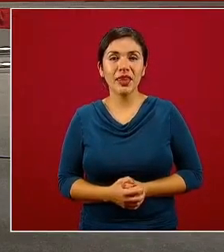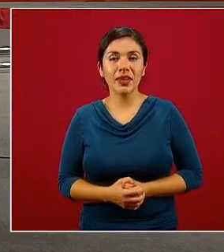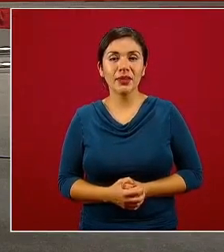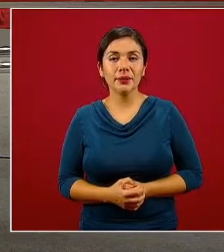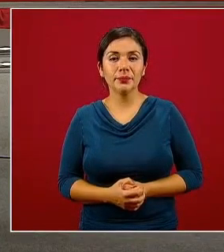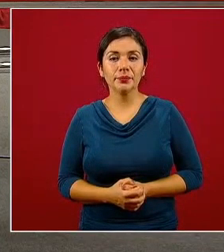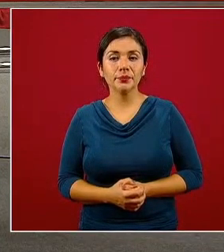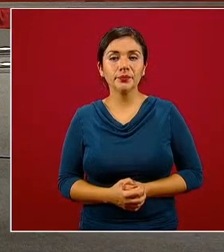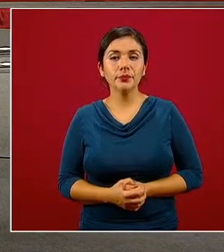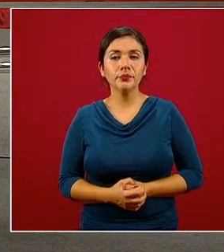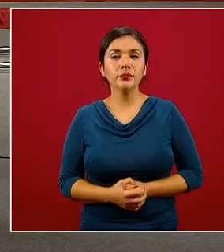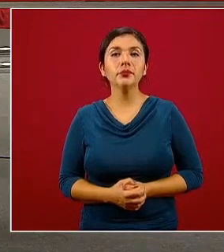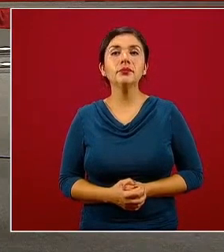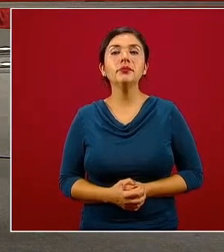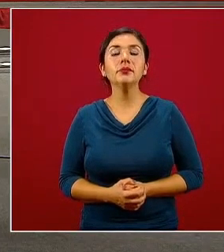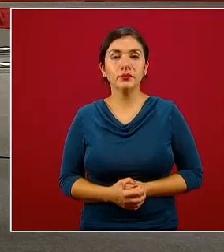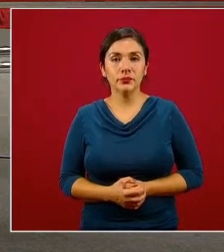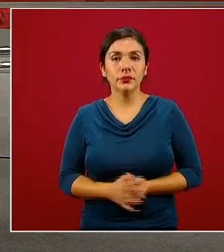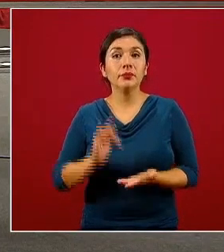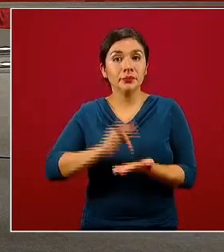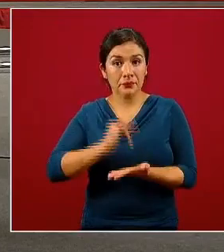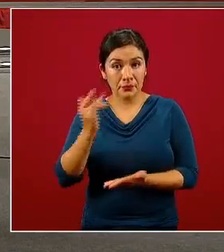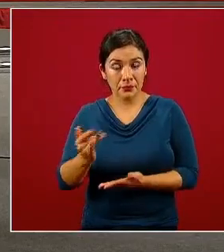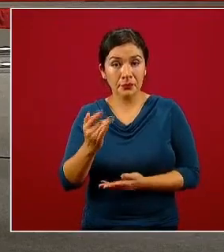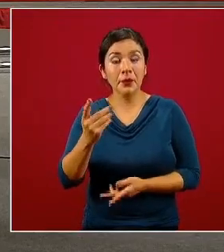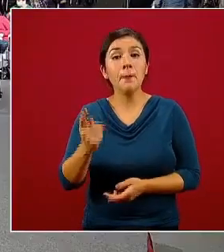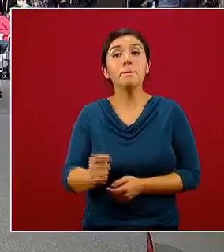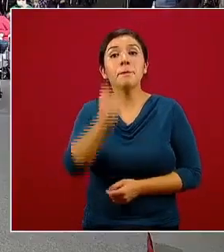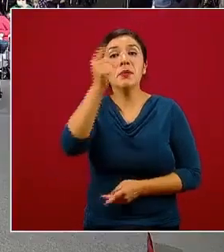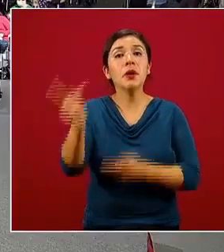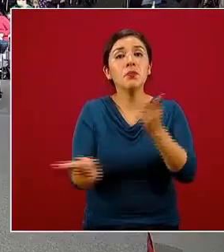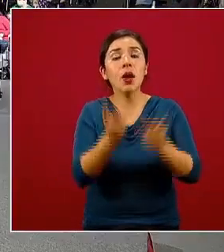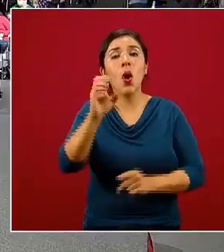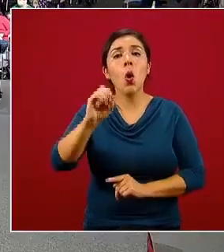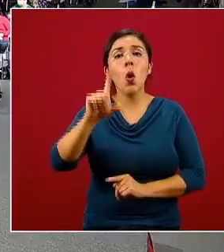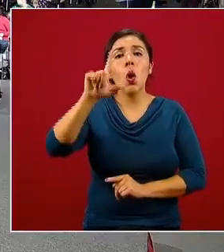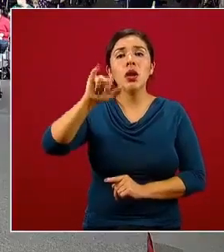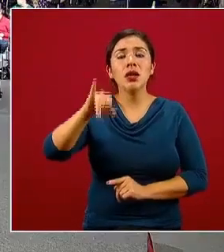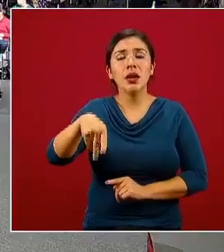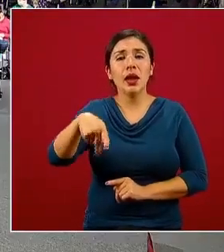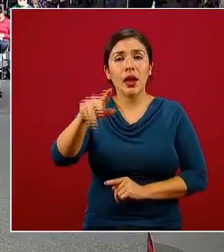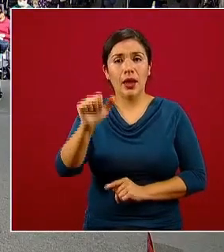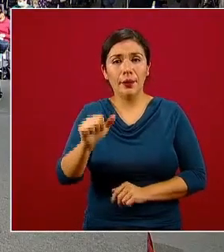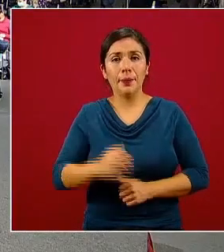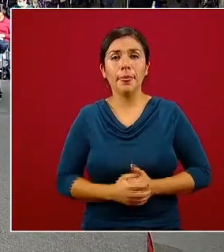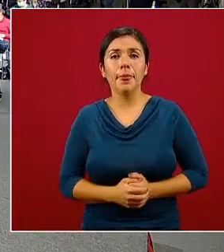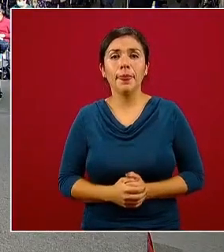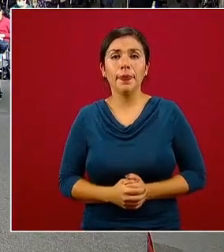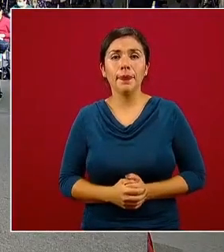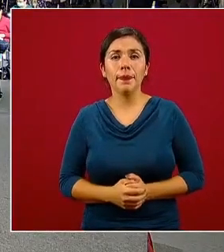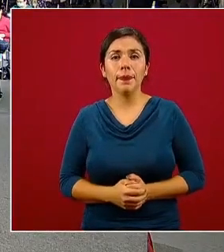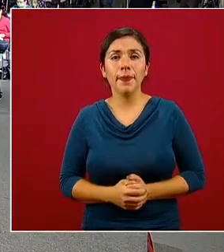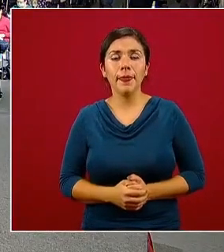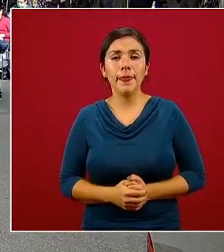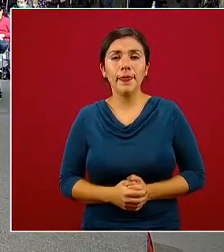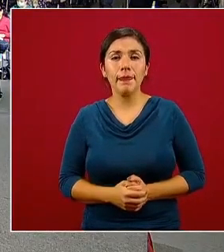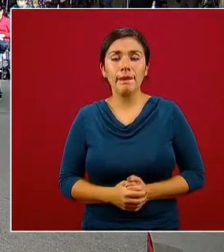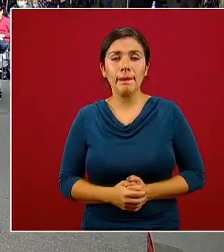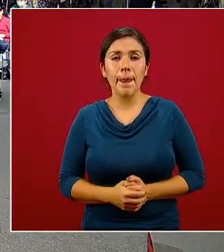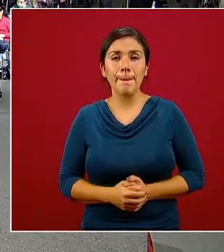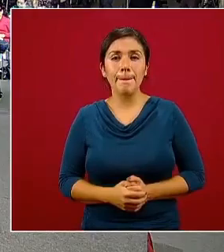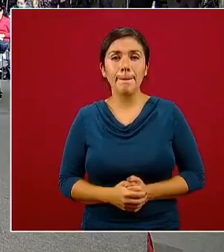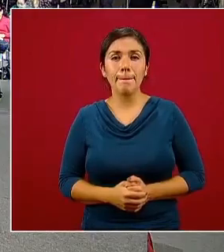Gracias. Pues muchas gracias. Hoy vamos a empezar con Olinka, la sesión de preguntas y respuestas. También ustedes,